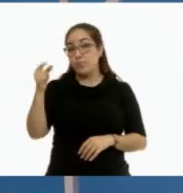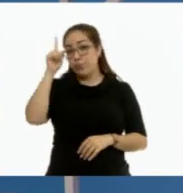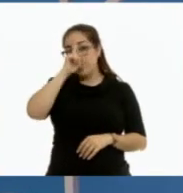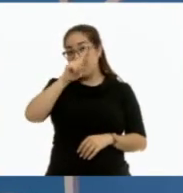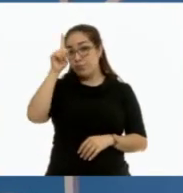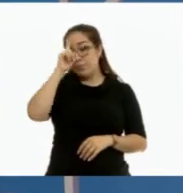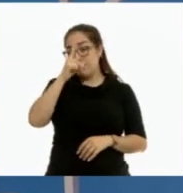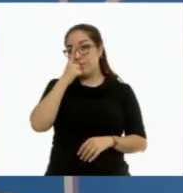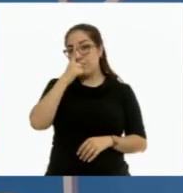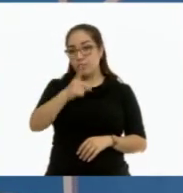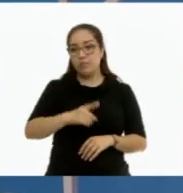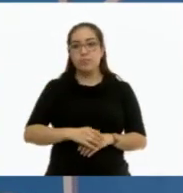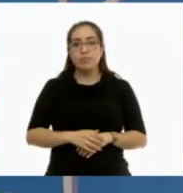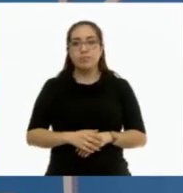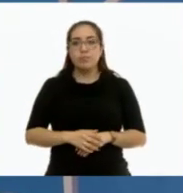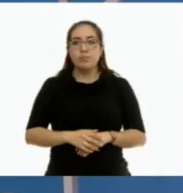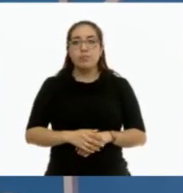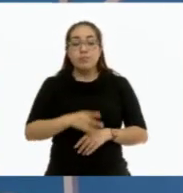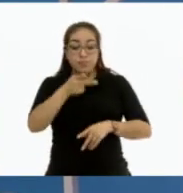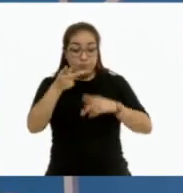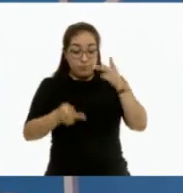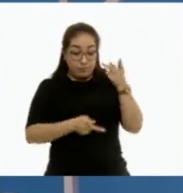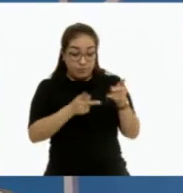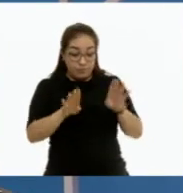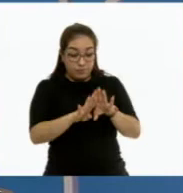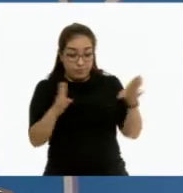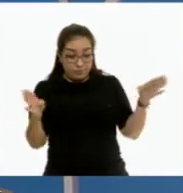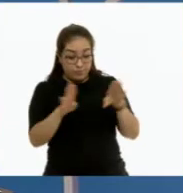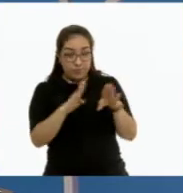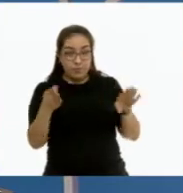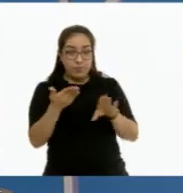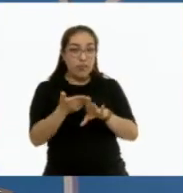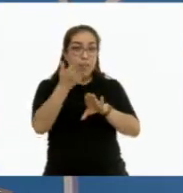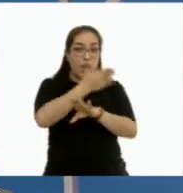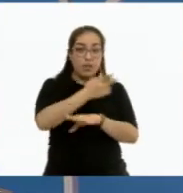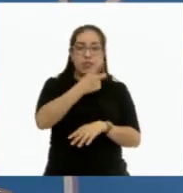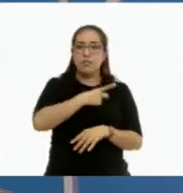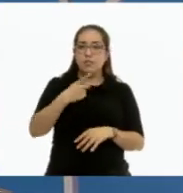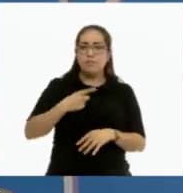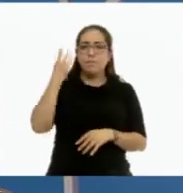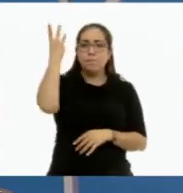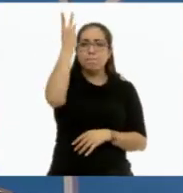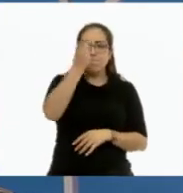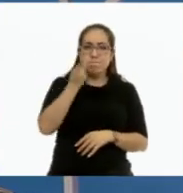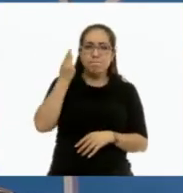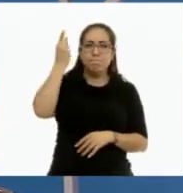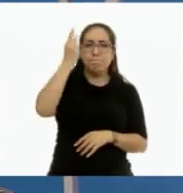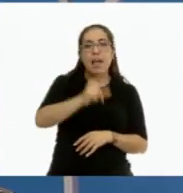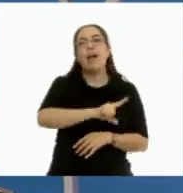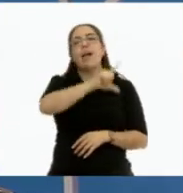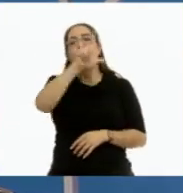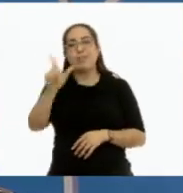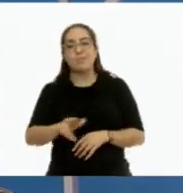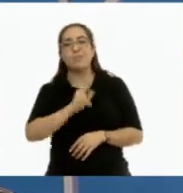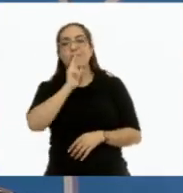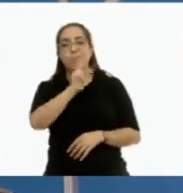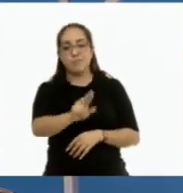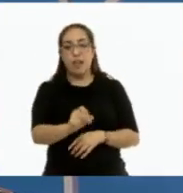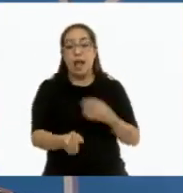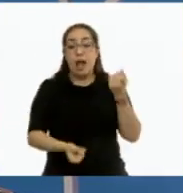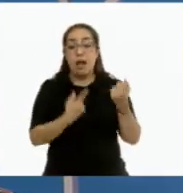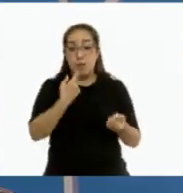nos dice, en las preguntas abiertas, reflexionar antes de escribir. Las preguntas abiertas siempre van